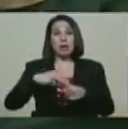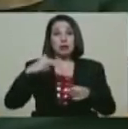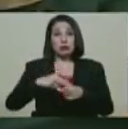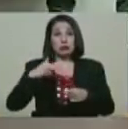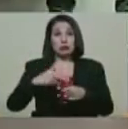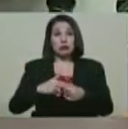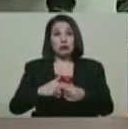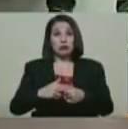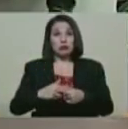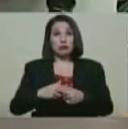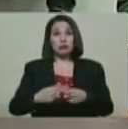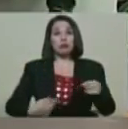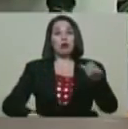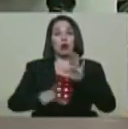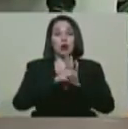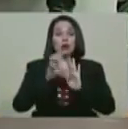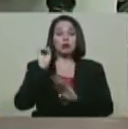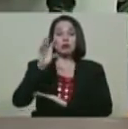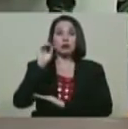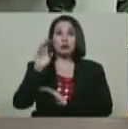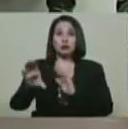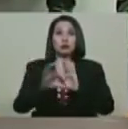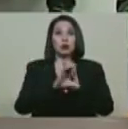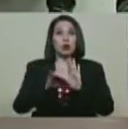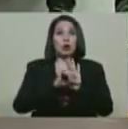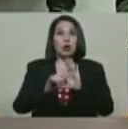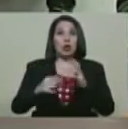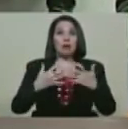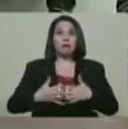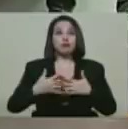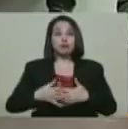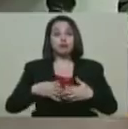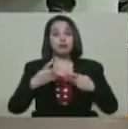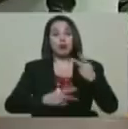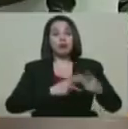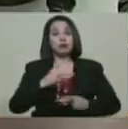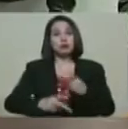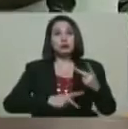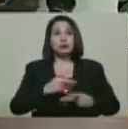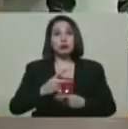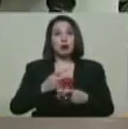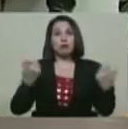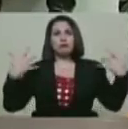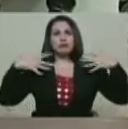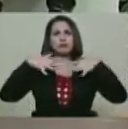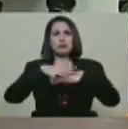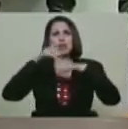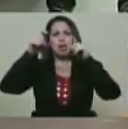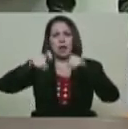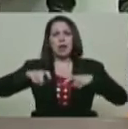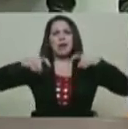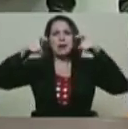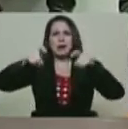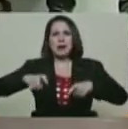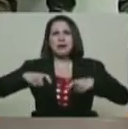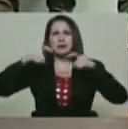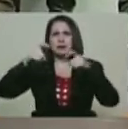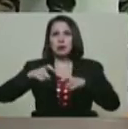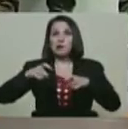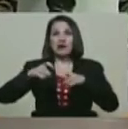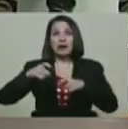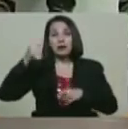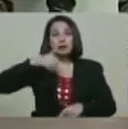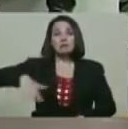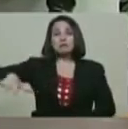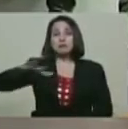hemos creado por ley constitucional una gran corporación de producción integral agrícola de Venezuela. Algo